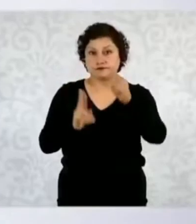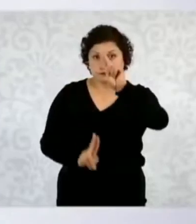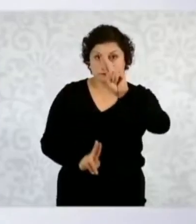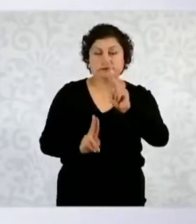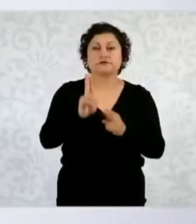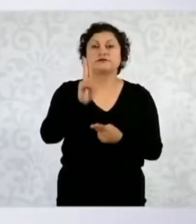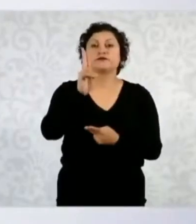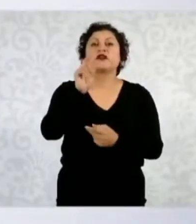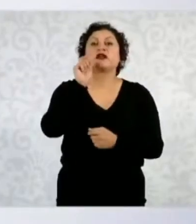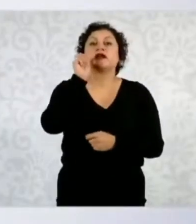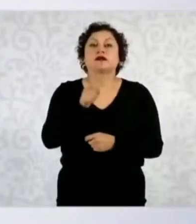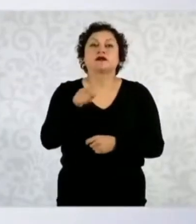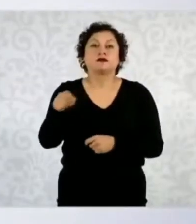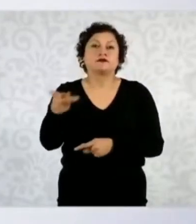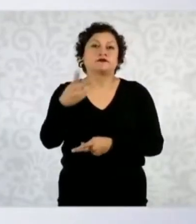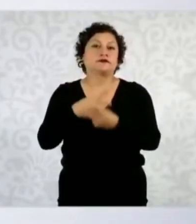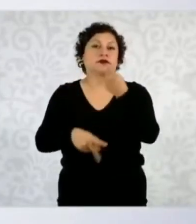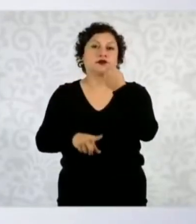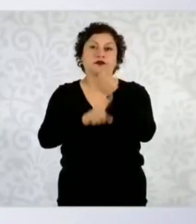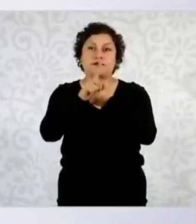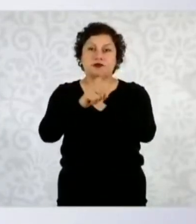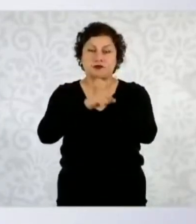Federación afecta la seguridad,